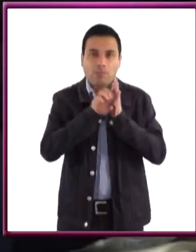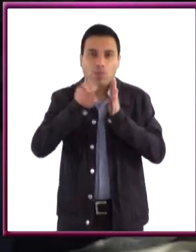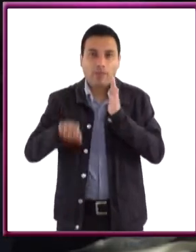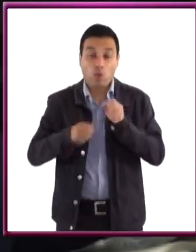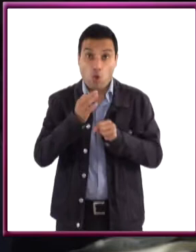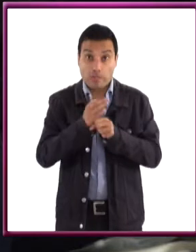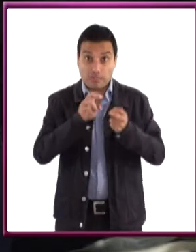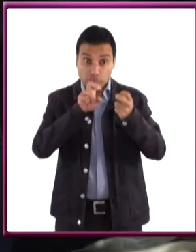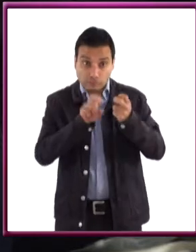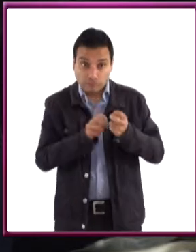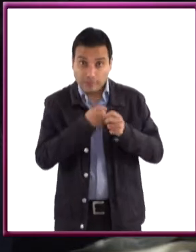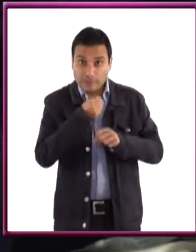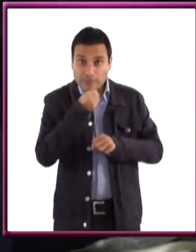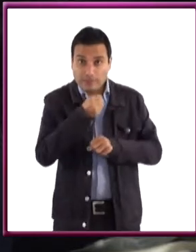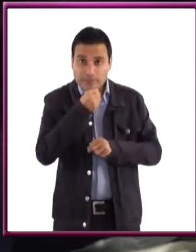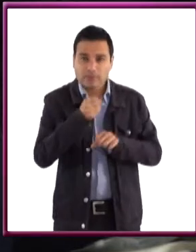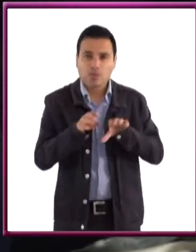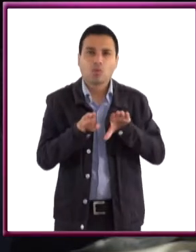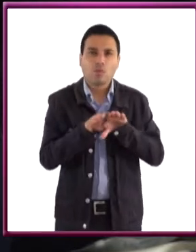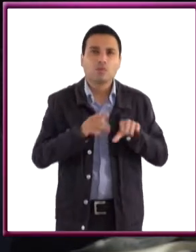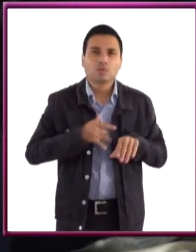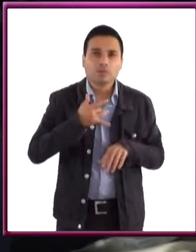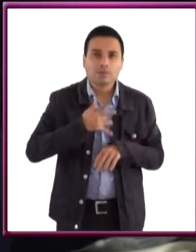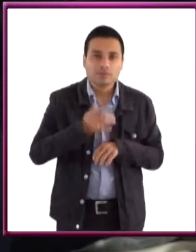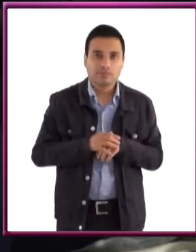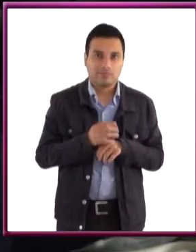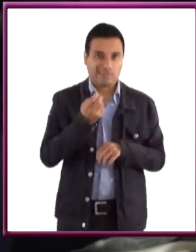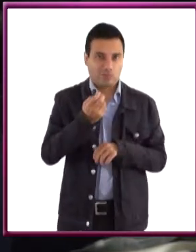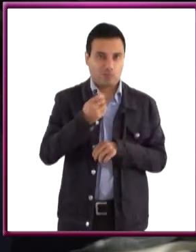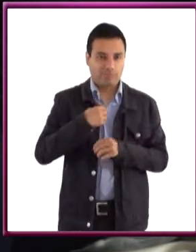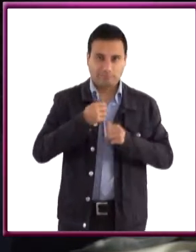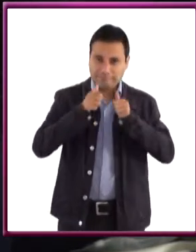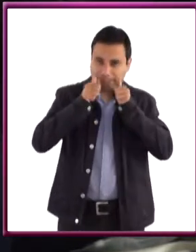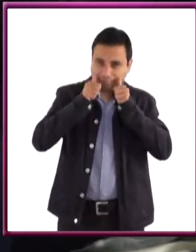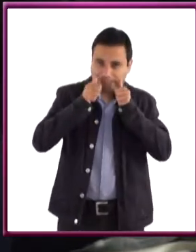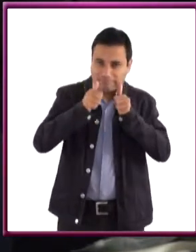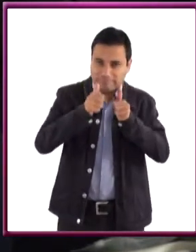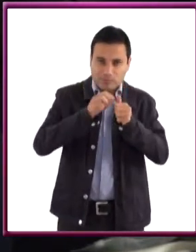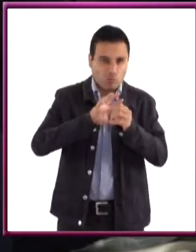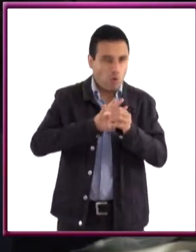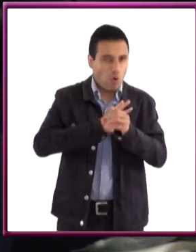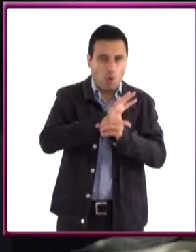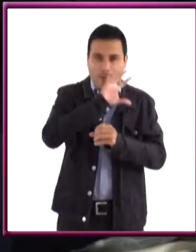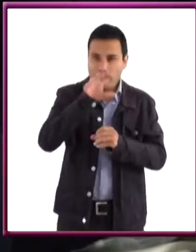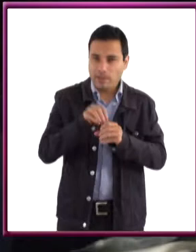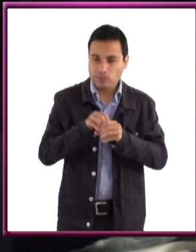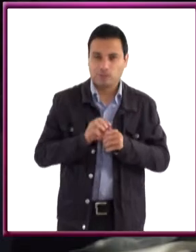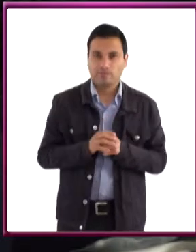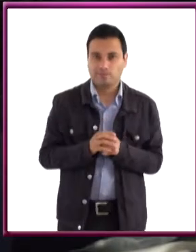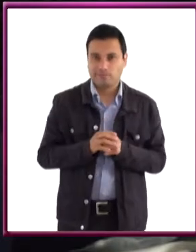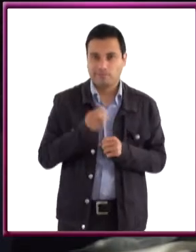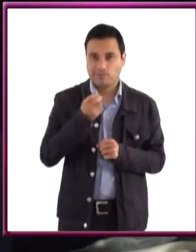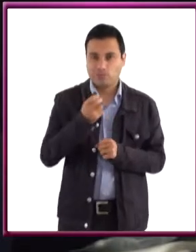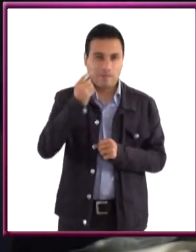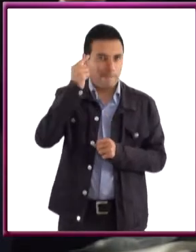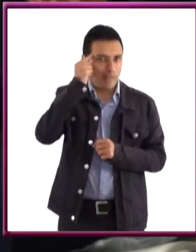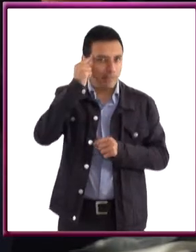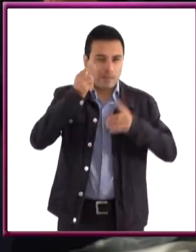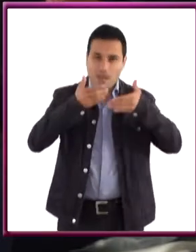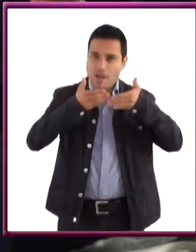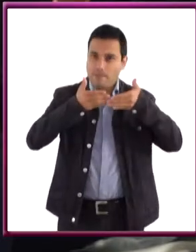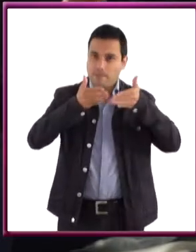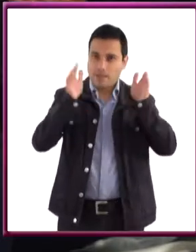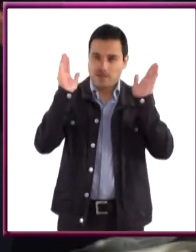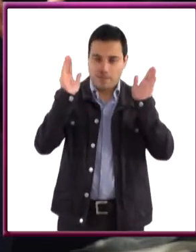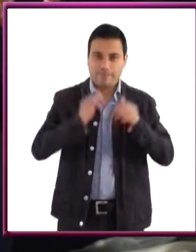la experiencia que estamos viviendo de esta entrevista es dirigir toda nuestra atención, todos nuestros sentidos, con apertura